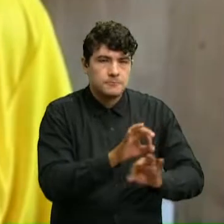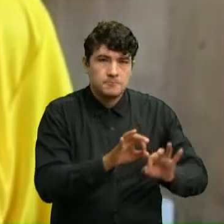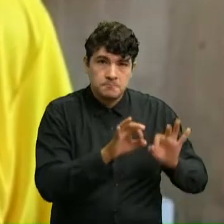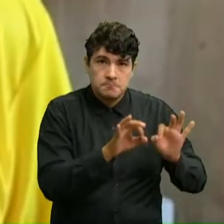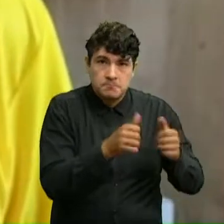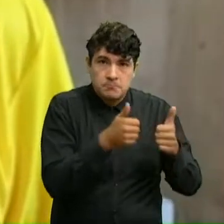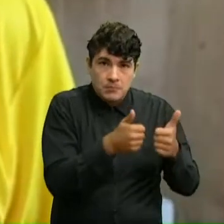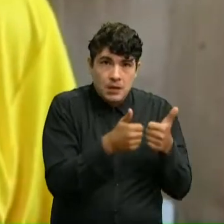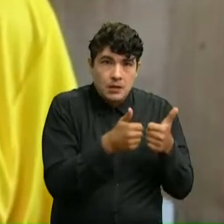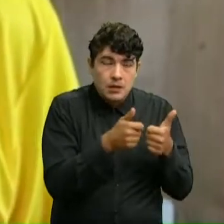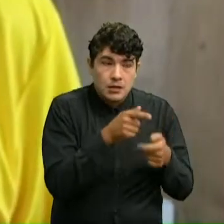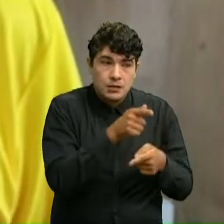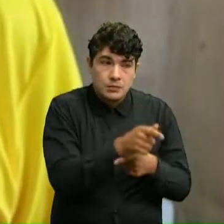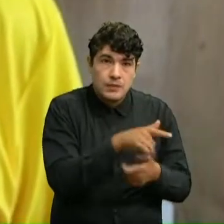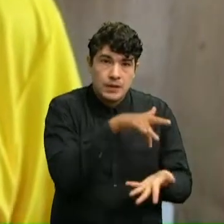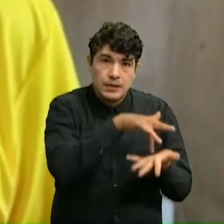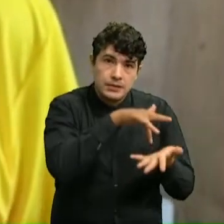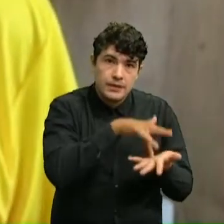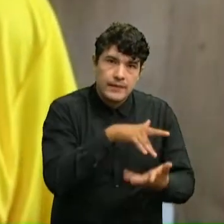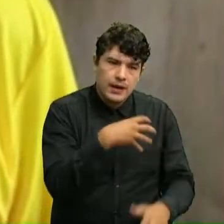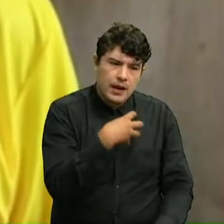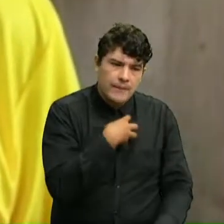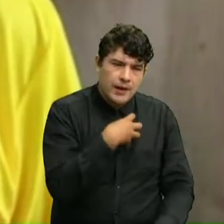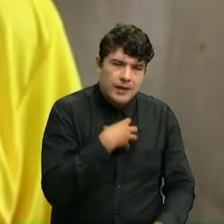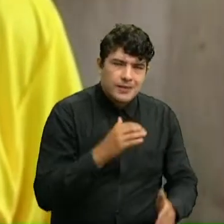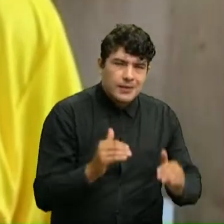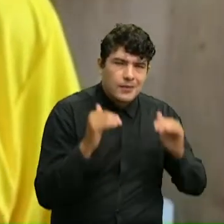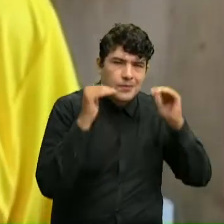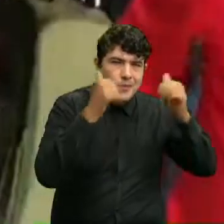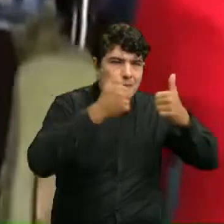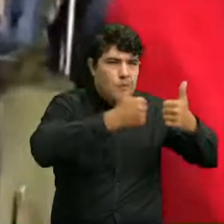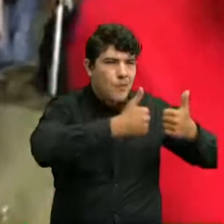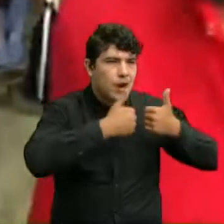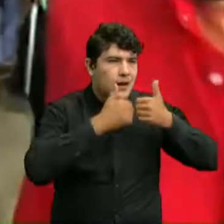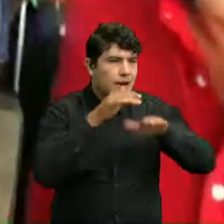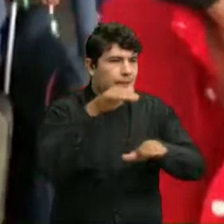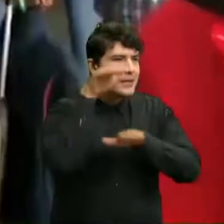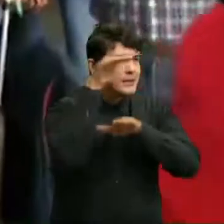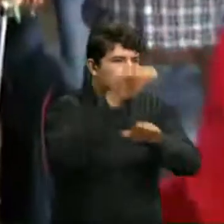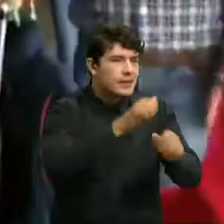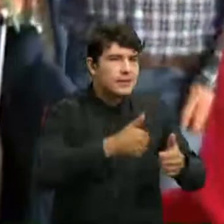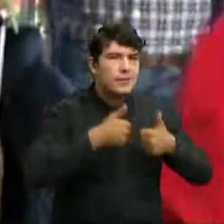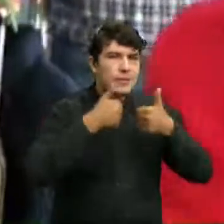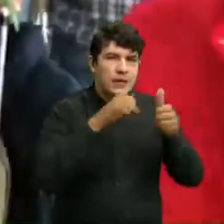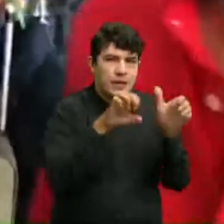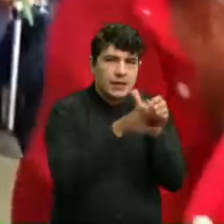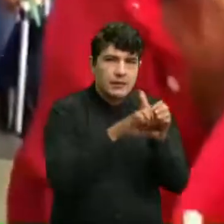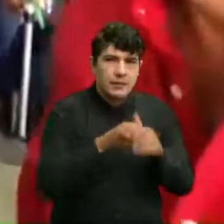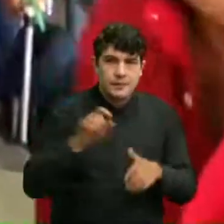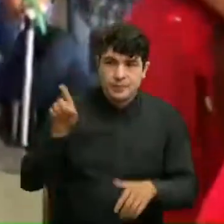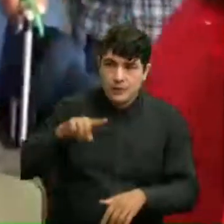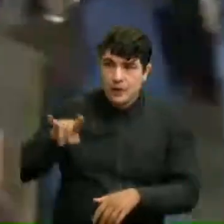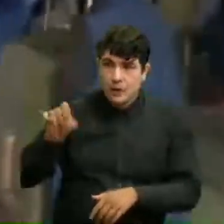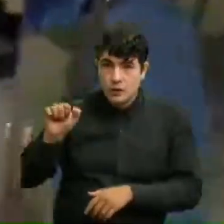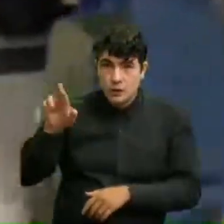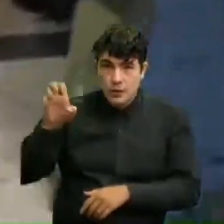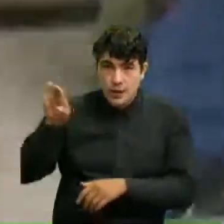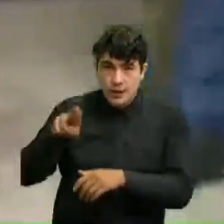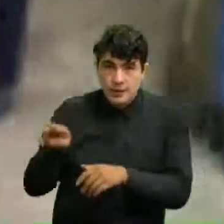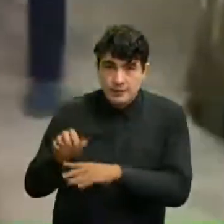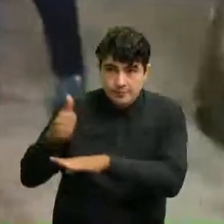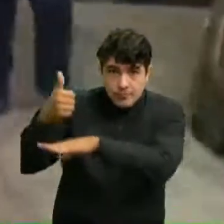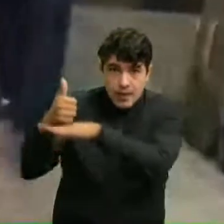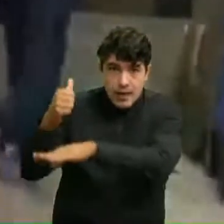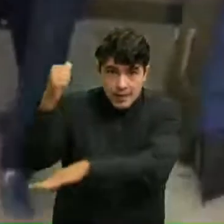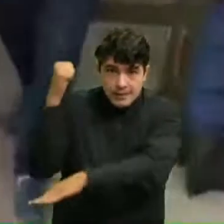en un torneo donde pues hay grandes equipos. Suárez, quien ayer arribó a la Ciudad Bonita, exigirá